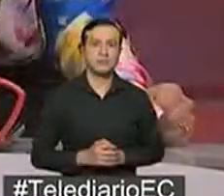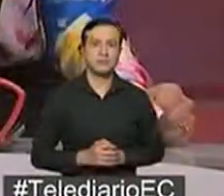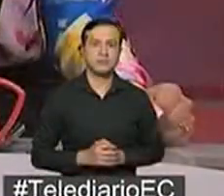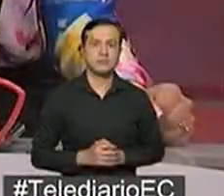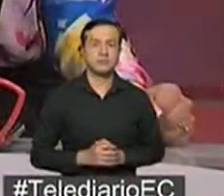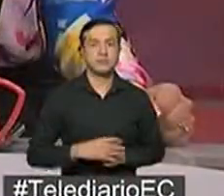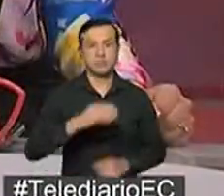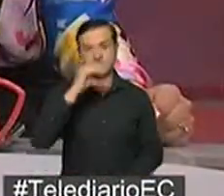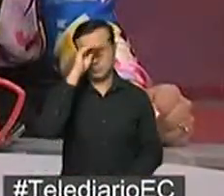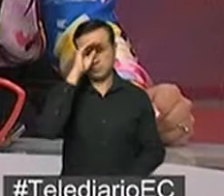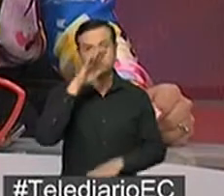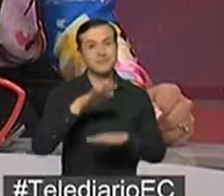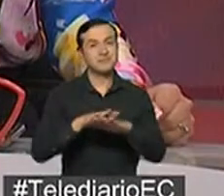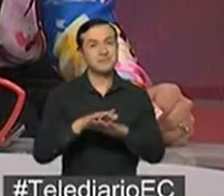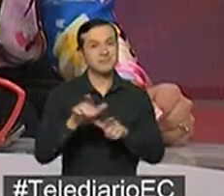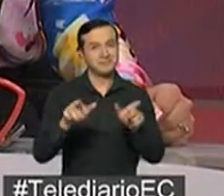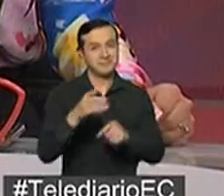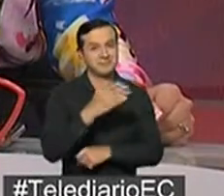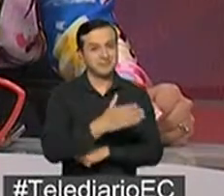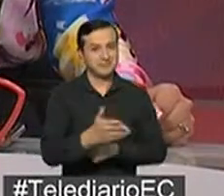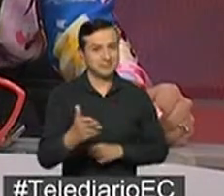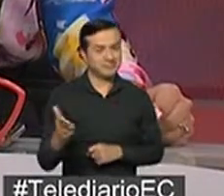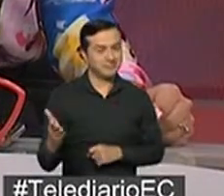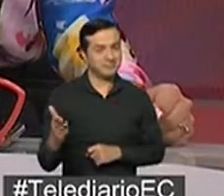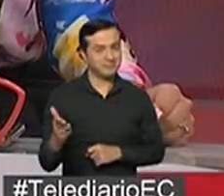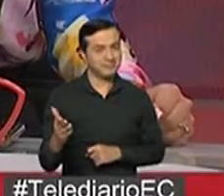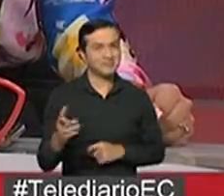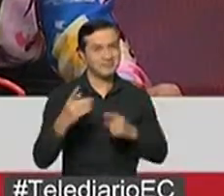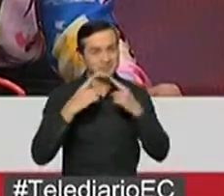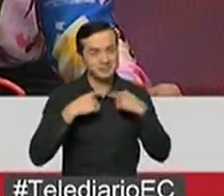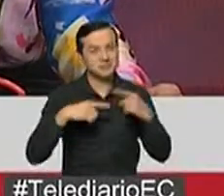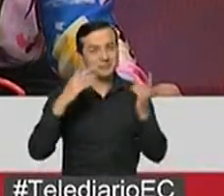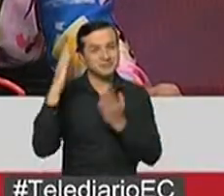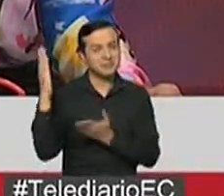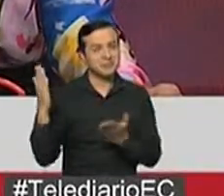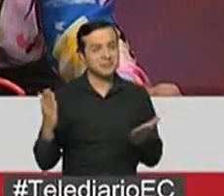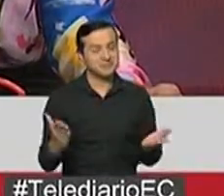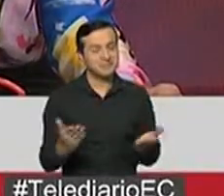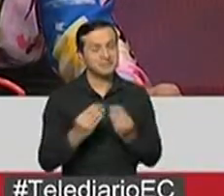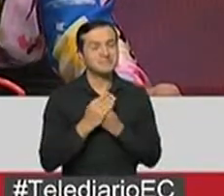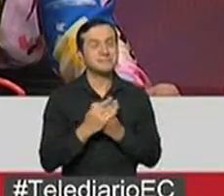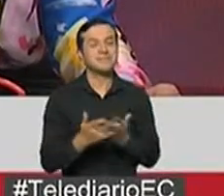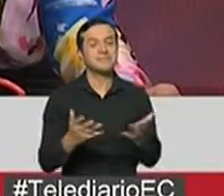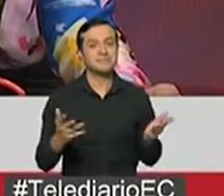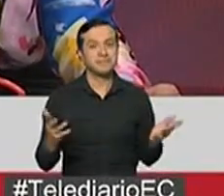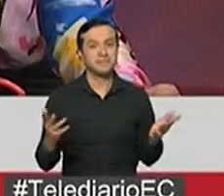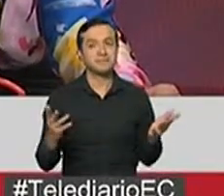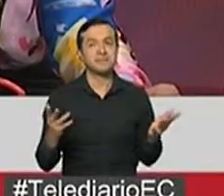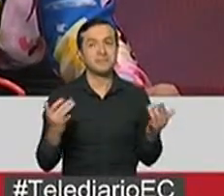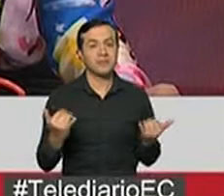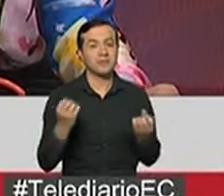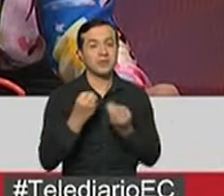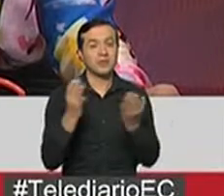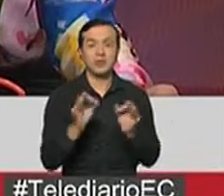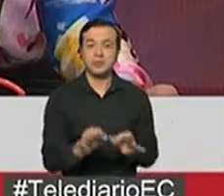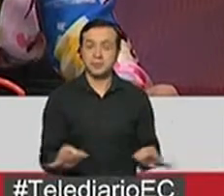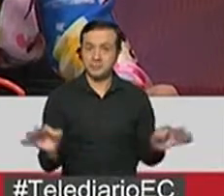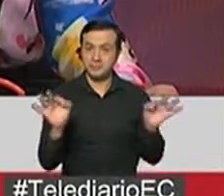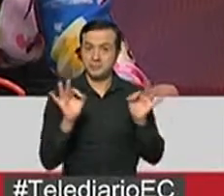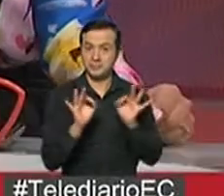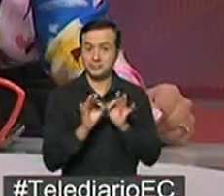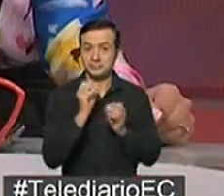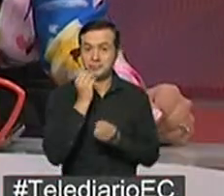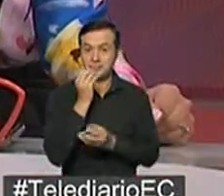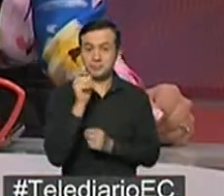buenas tardes en cada uno de nuestros televidentes les damos la bienvenida a telediario en misión central hoy tenemos importante información que